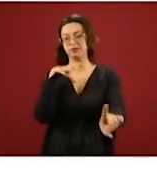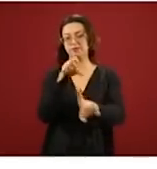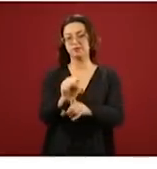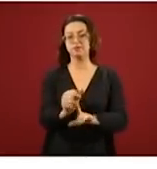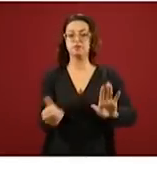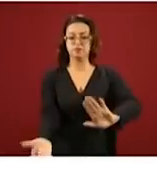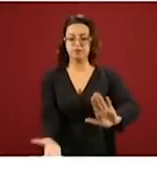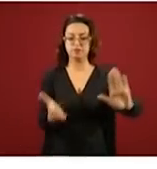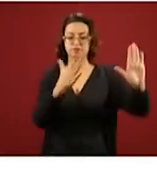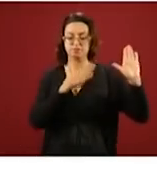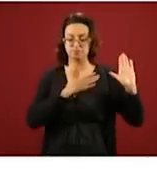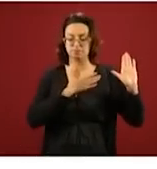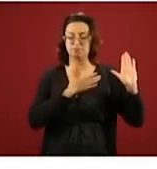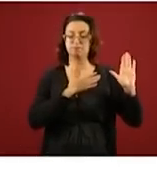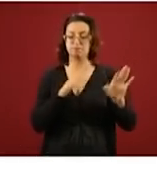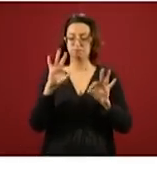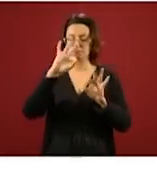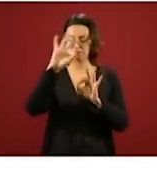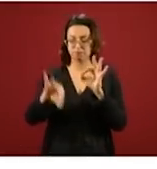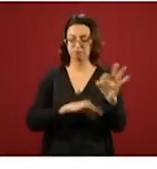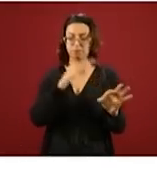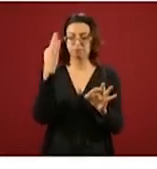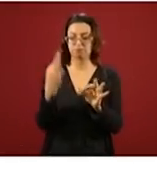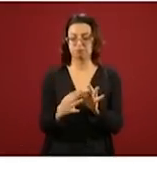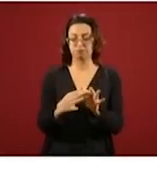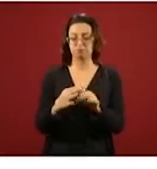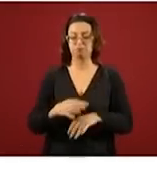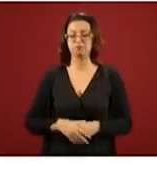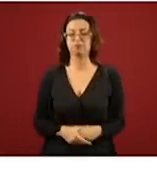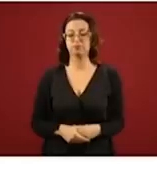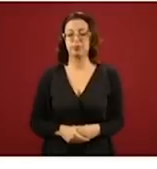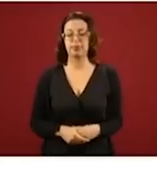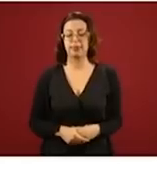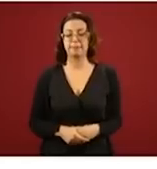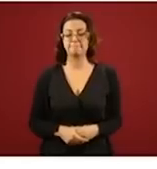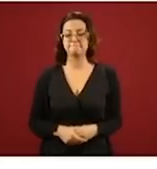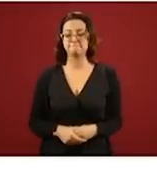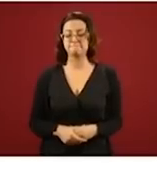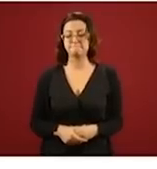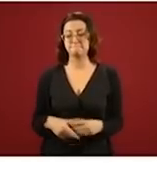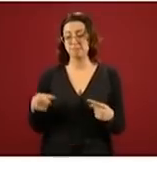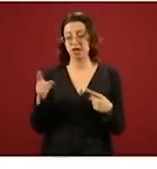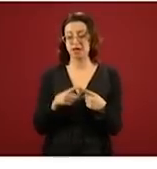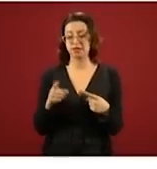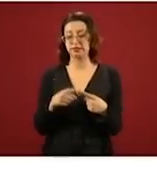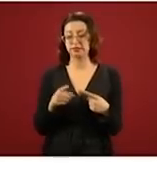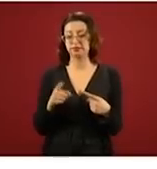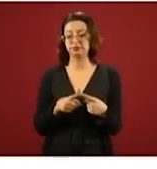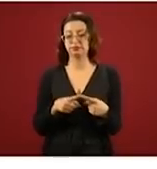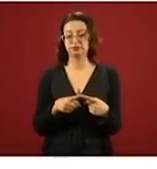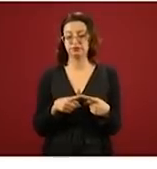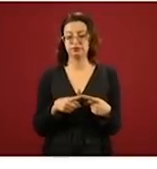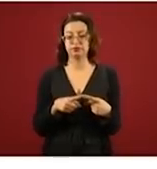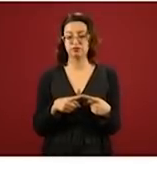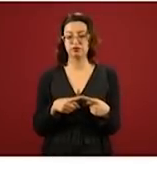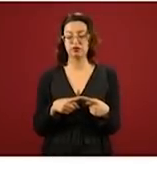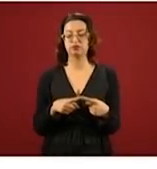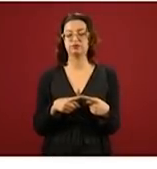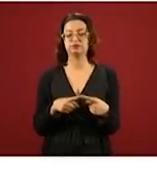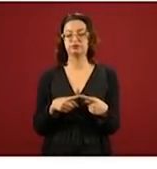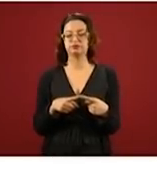compromiso del presidente de leonel lópez obrador con el pueblo de méxico el el primero es una estabilidad cambiaria